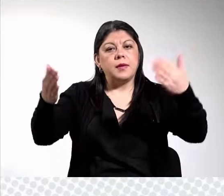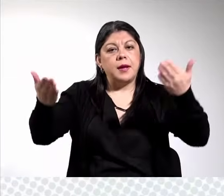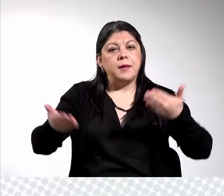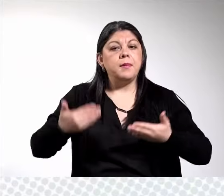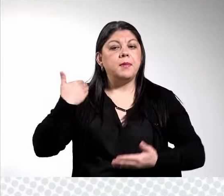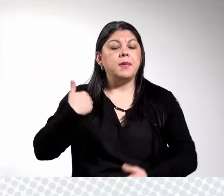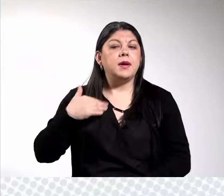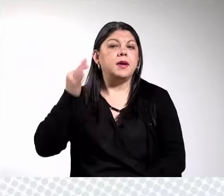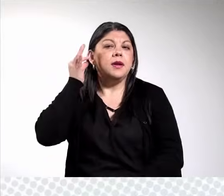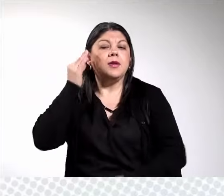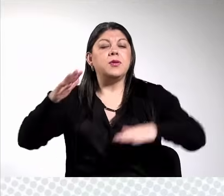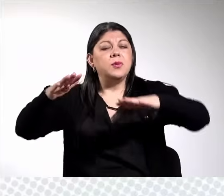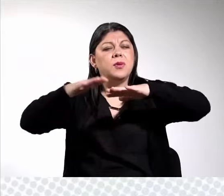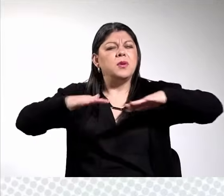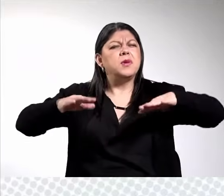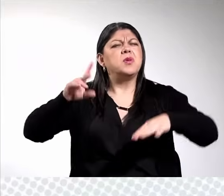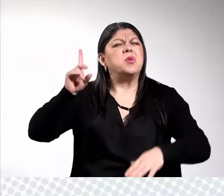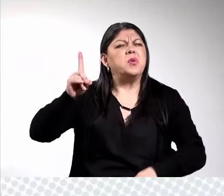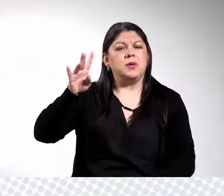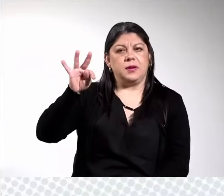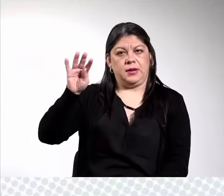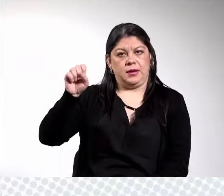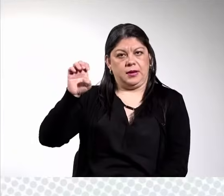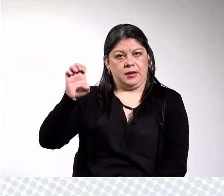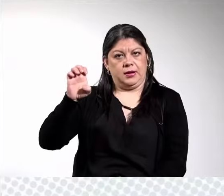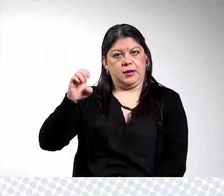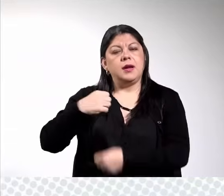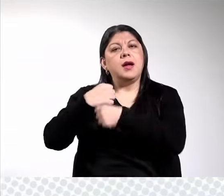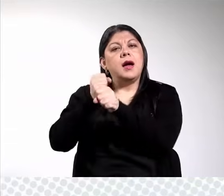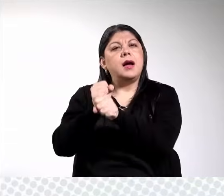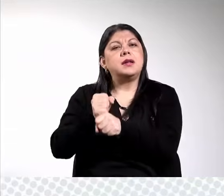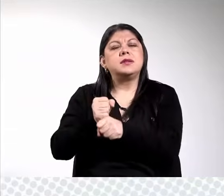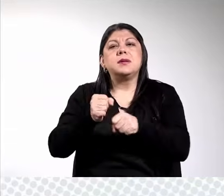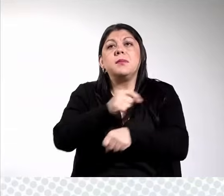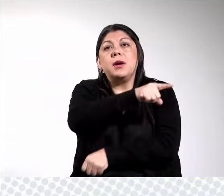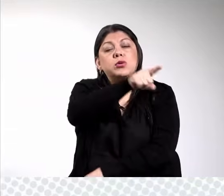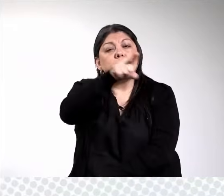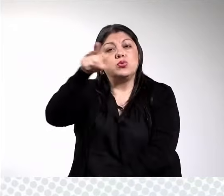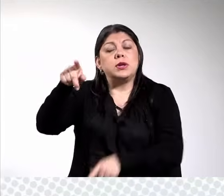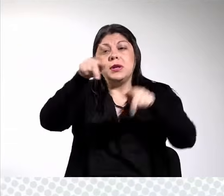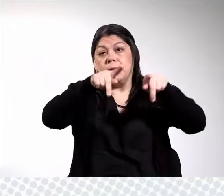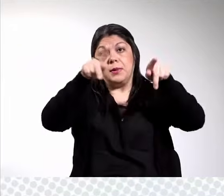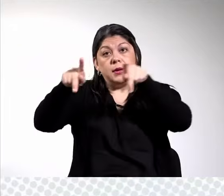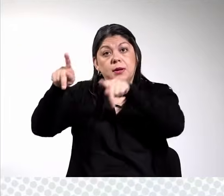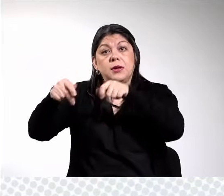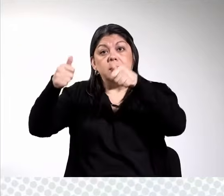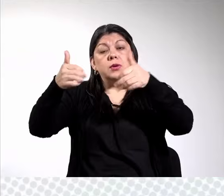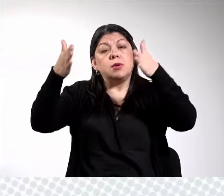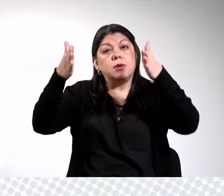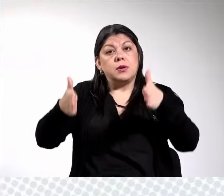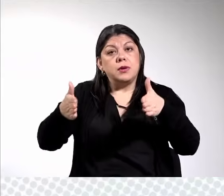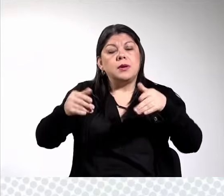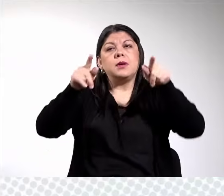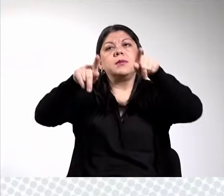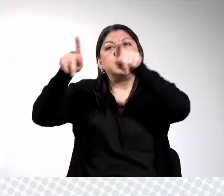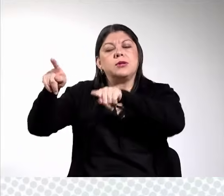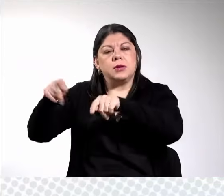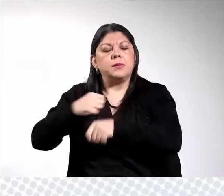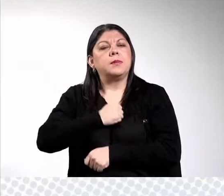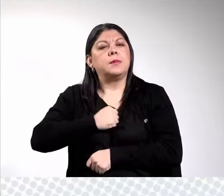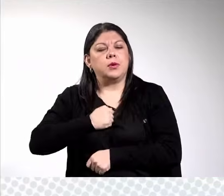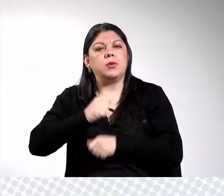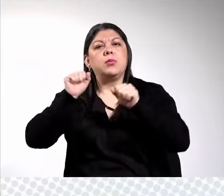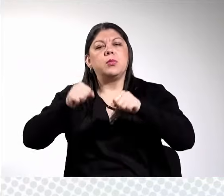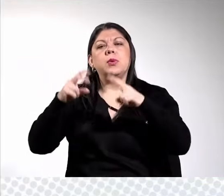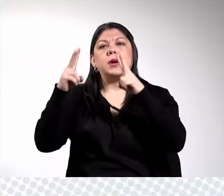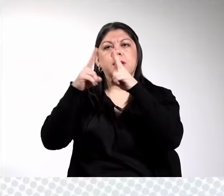Bienvenidos y bienvenidas a este espacio que el Tribunal Supremo de Elecciones ha generado para que la ciudadanía, pueda